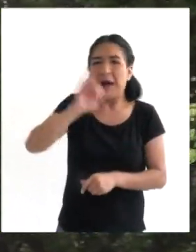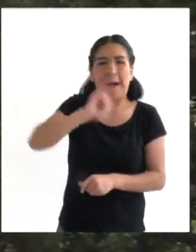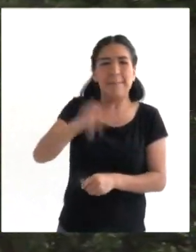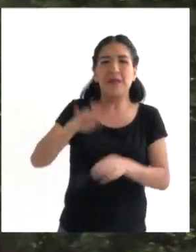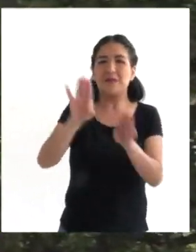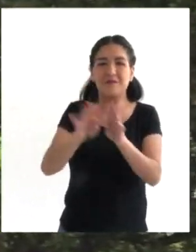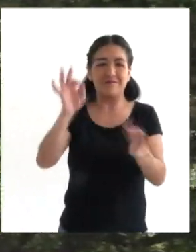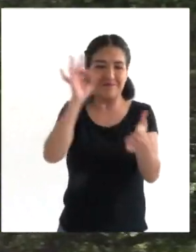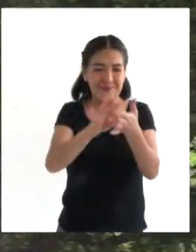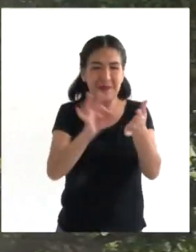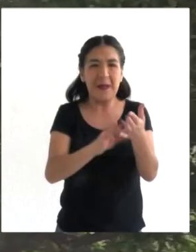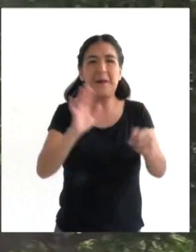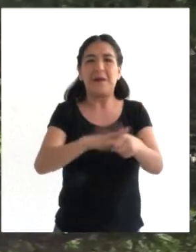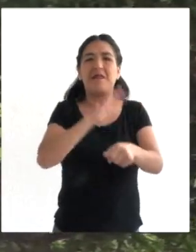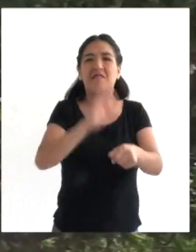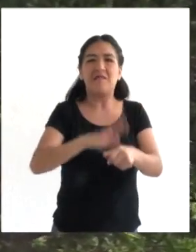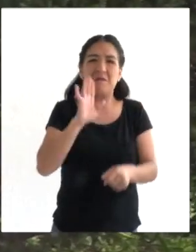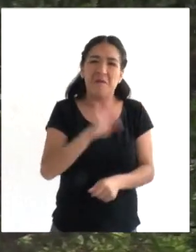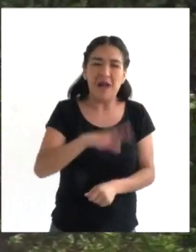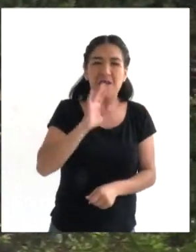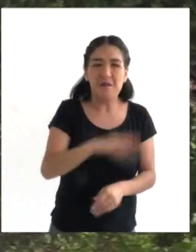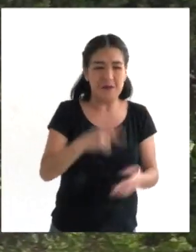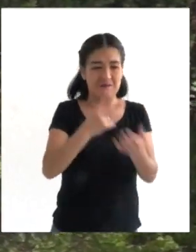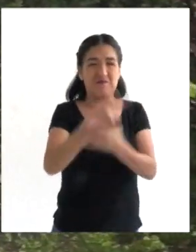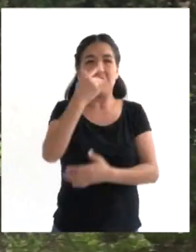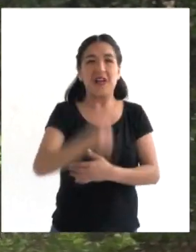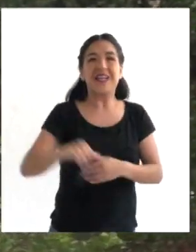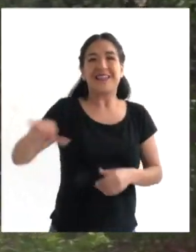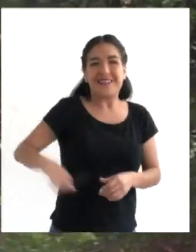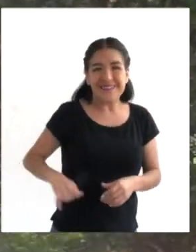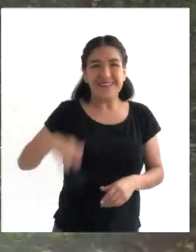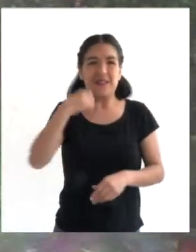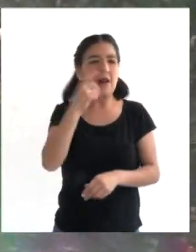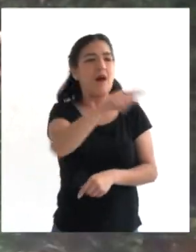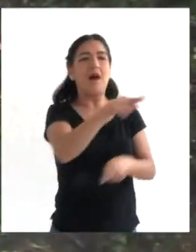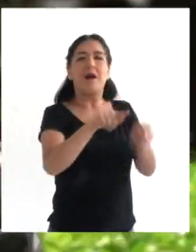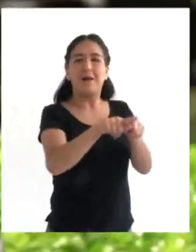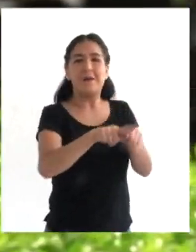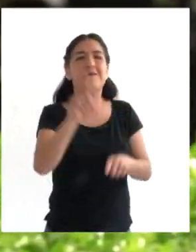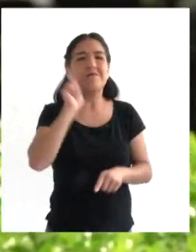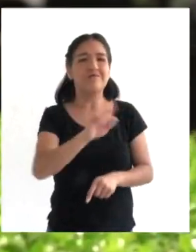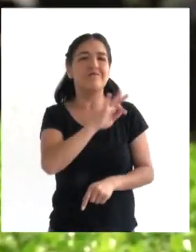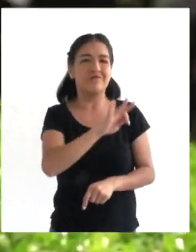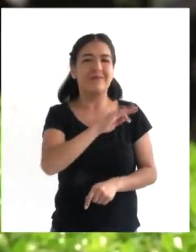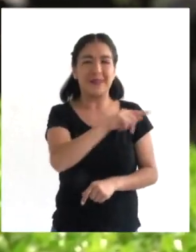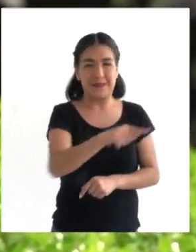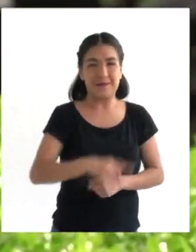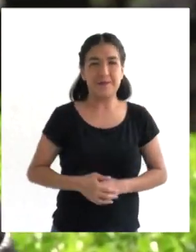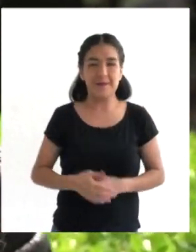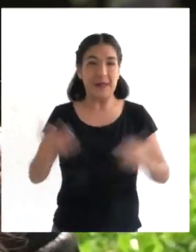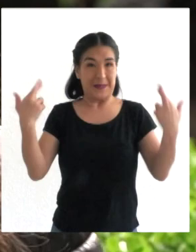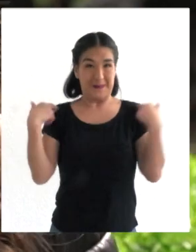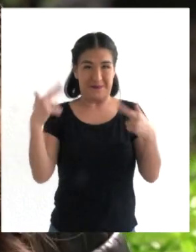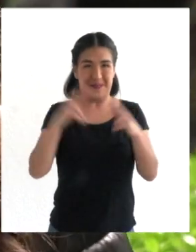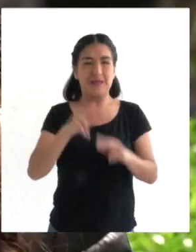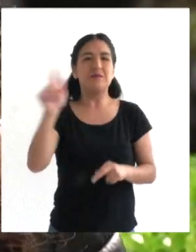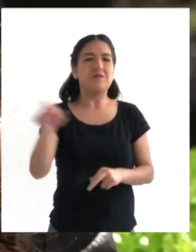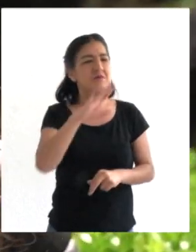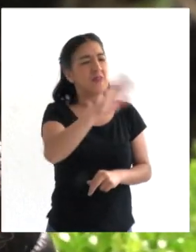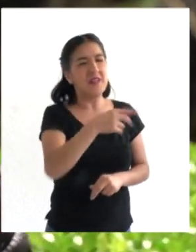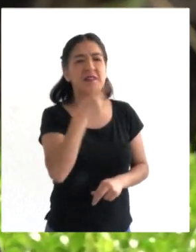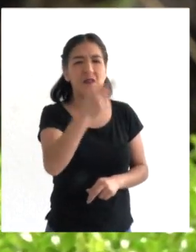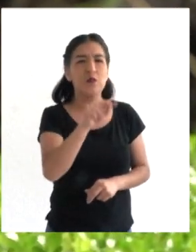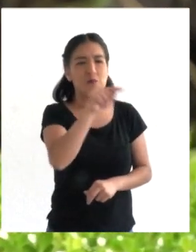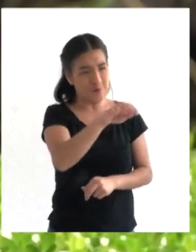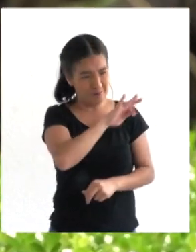que creía merecer y no le dejaban proyectos interesantes como a su hermano. El maestro le dijo que él